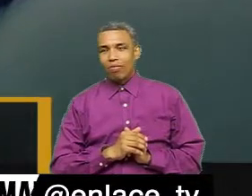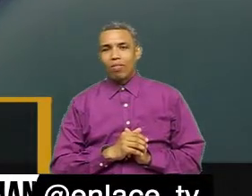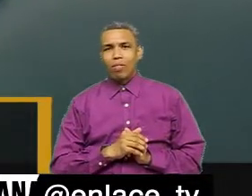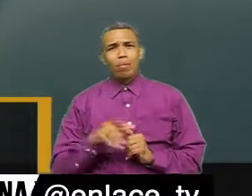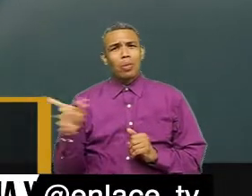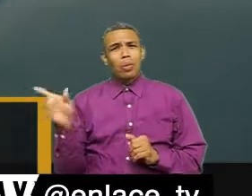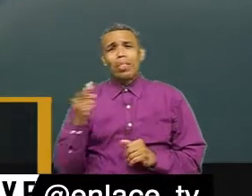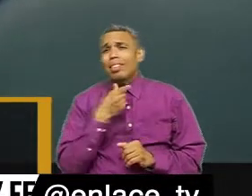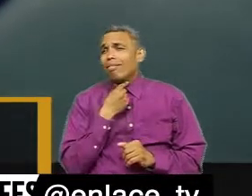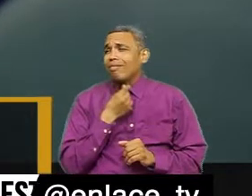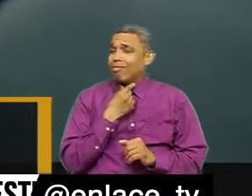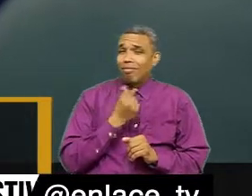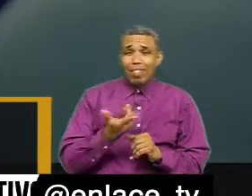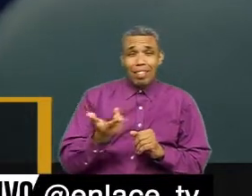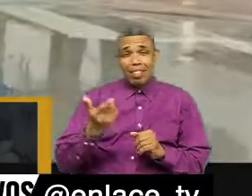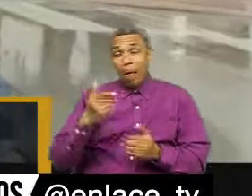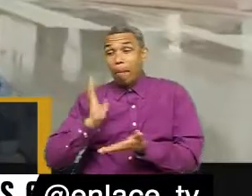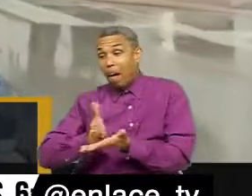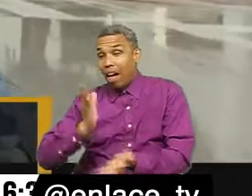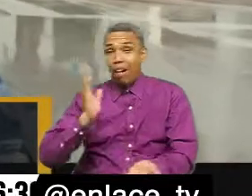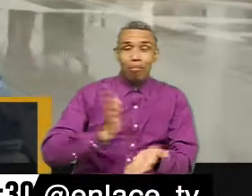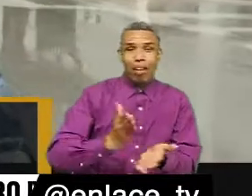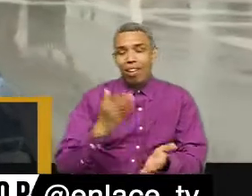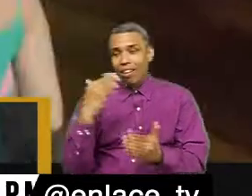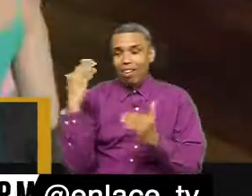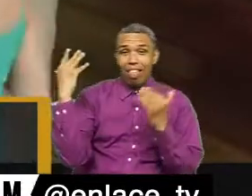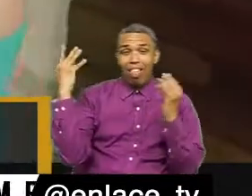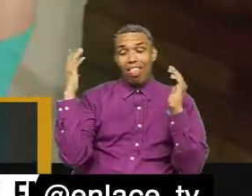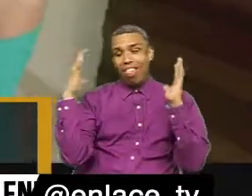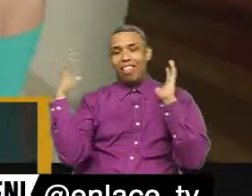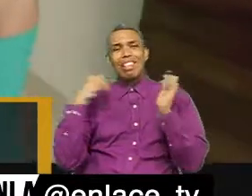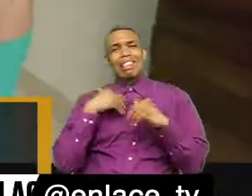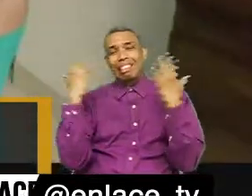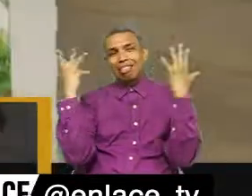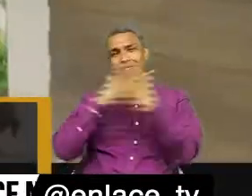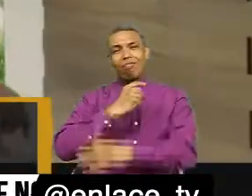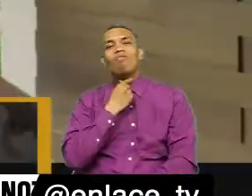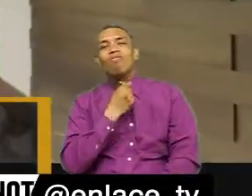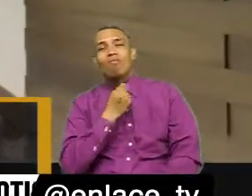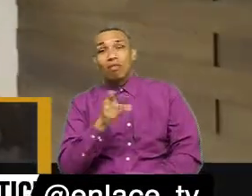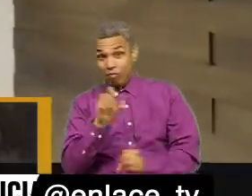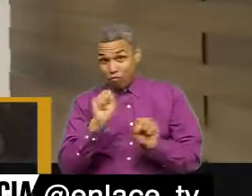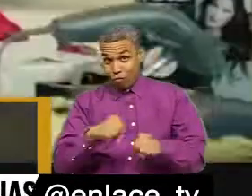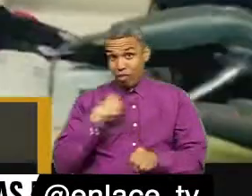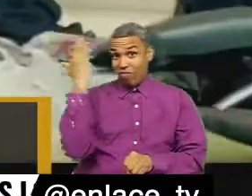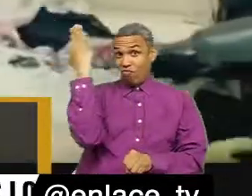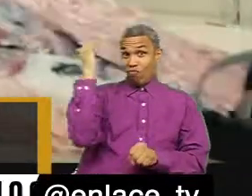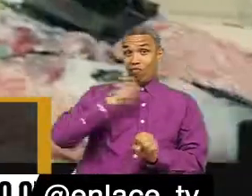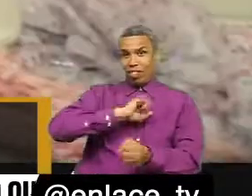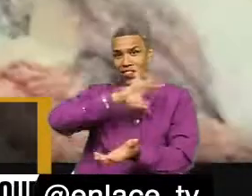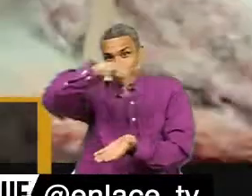¿Qué fue lo que dijo? Es que el señor hablaba muy rápido. Sin duda, una película que debemos ver y con la que nos divertiremos muchísimo.